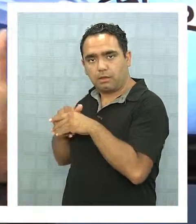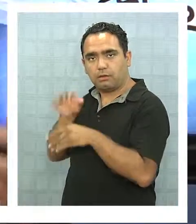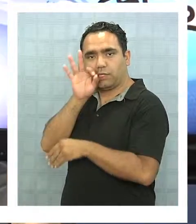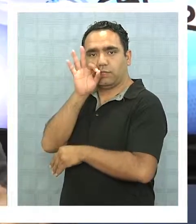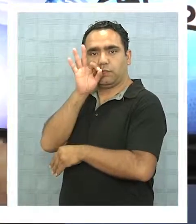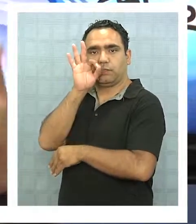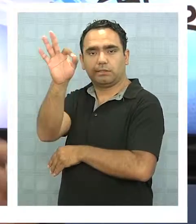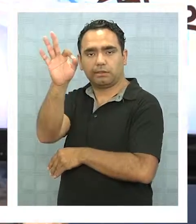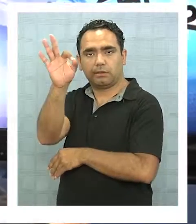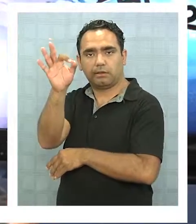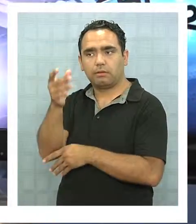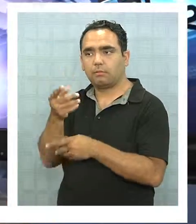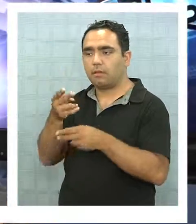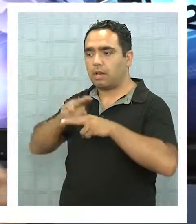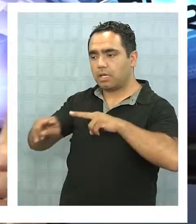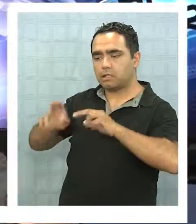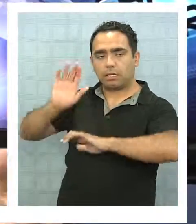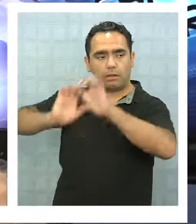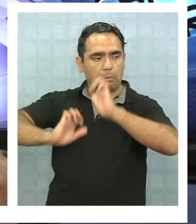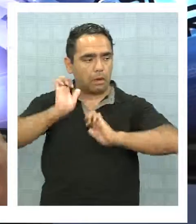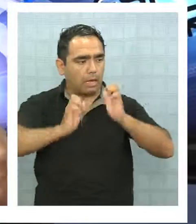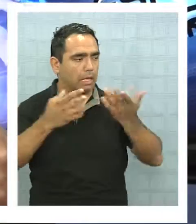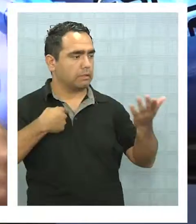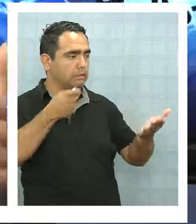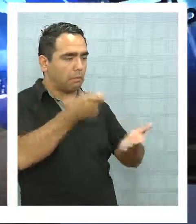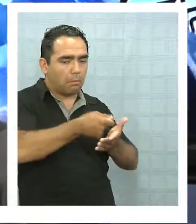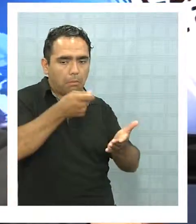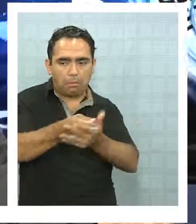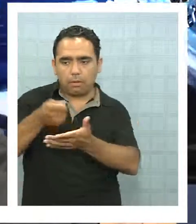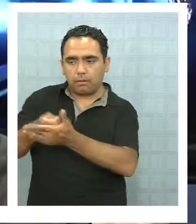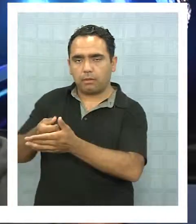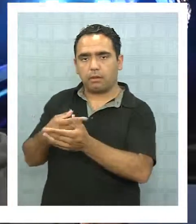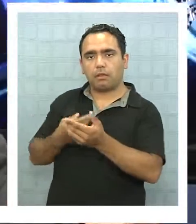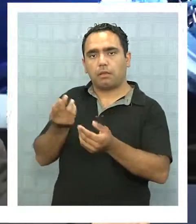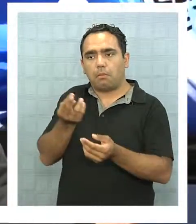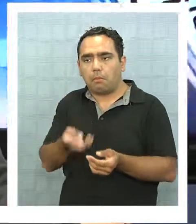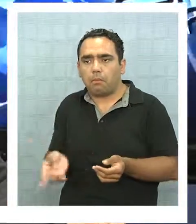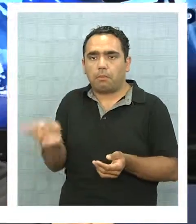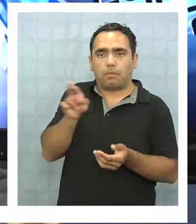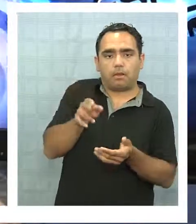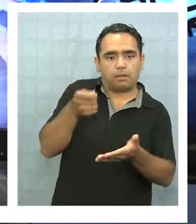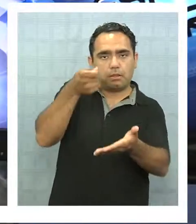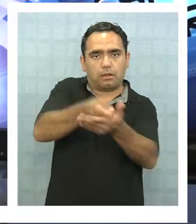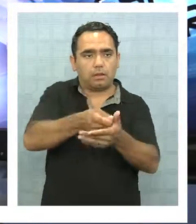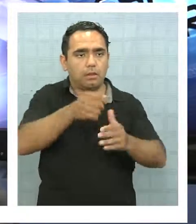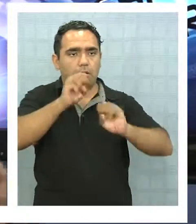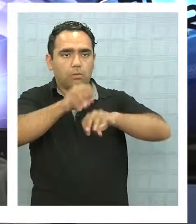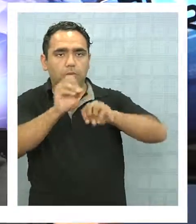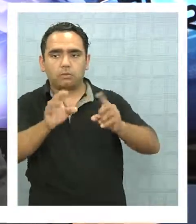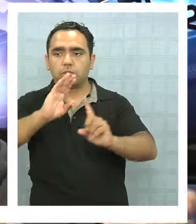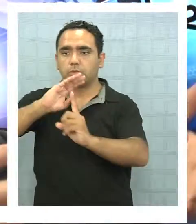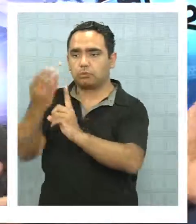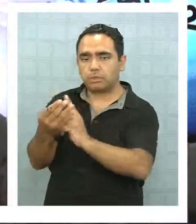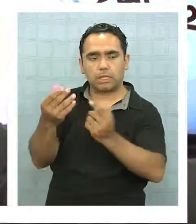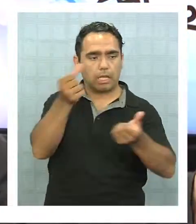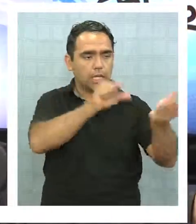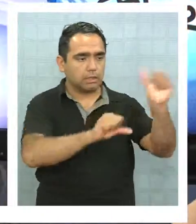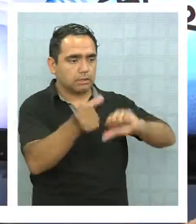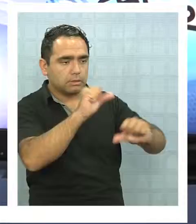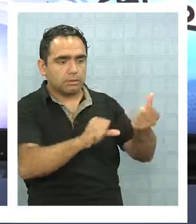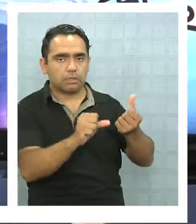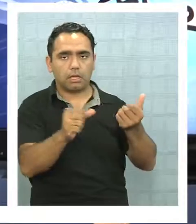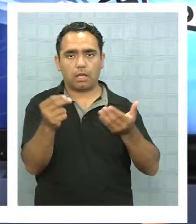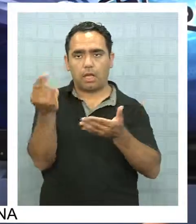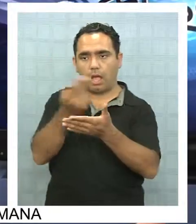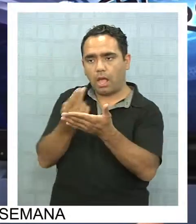reproducir todos los medios de producción, para invertir en educación, invertir en cultura, en ciencia, en arte,